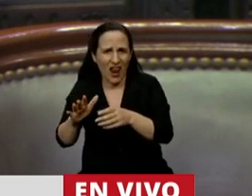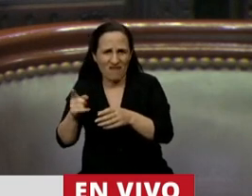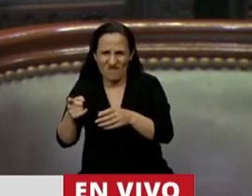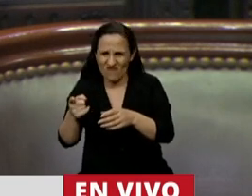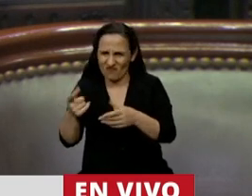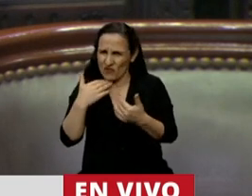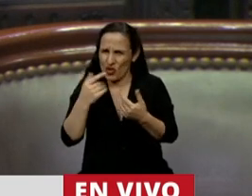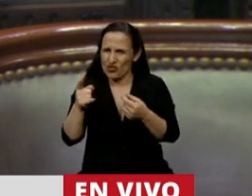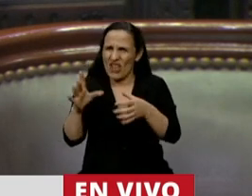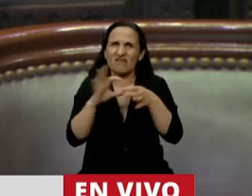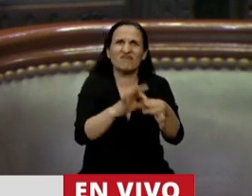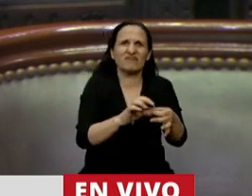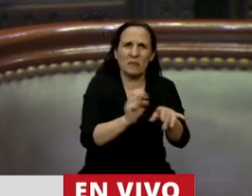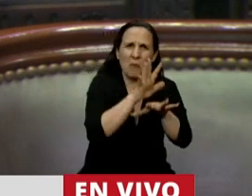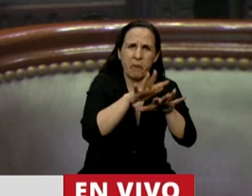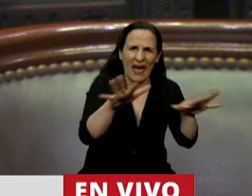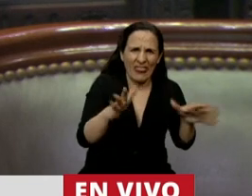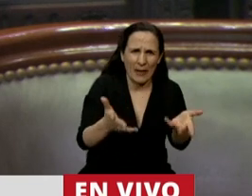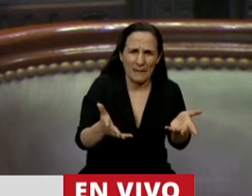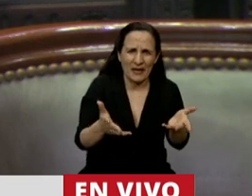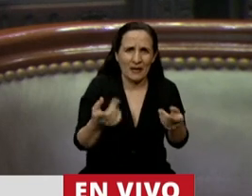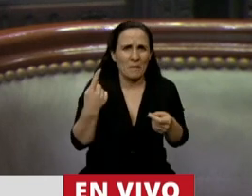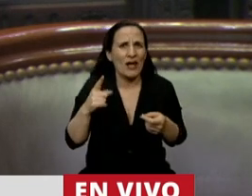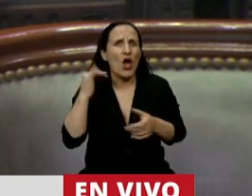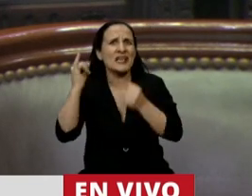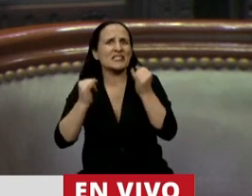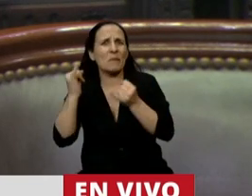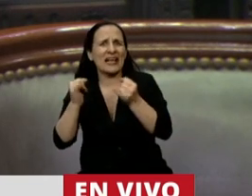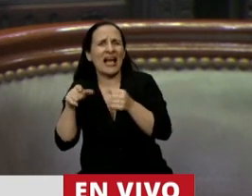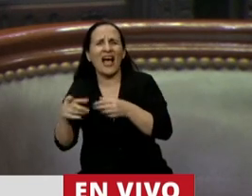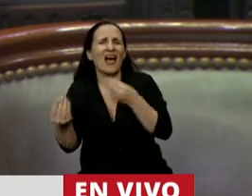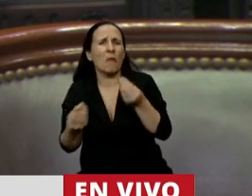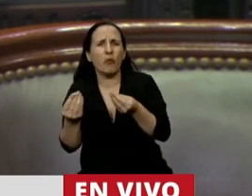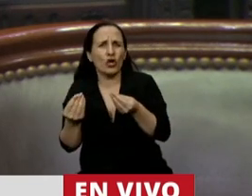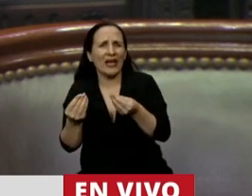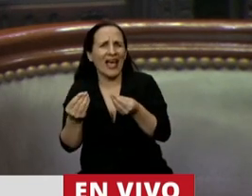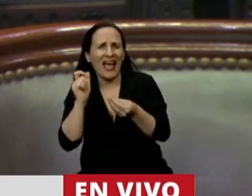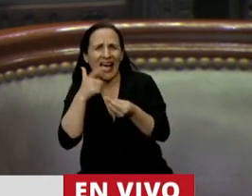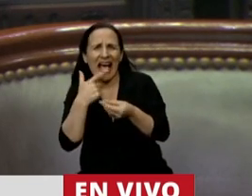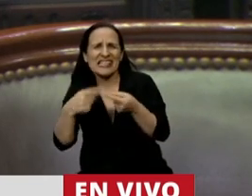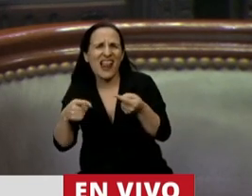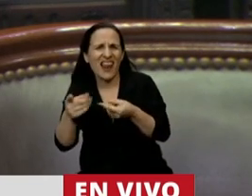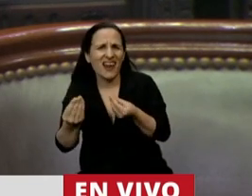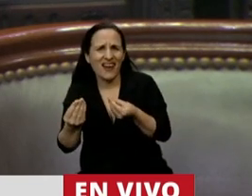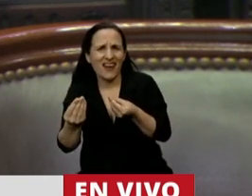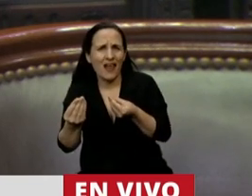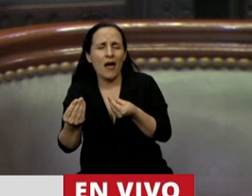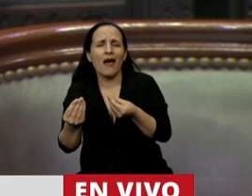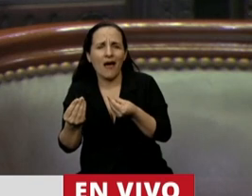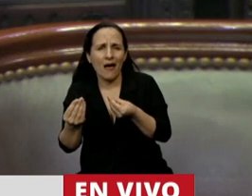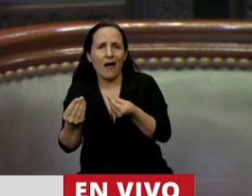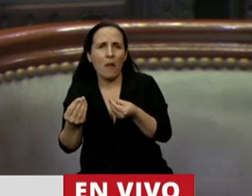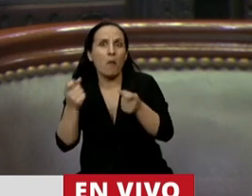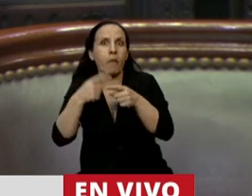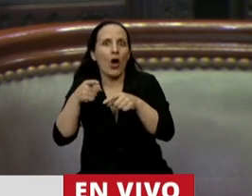situación extraordinaria de la pandemia, pero la explicación fue que es para garantizar el ingreso